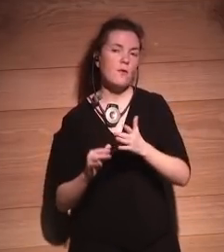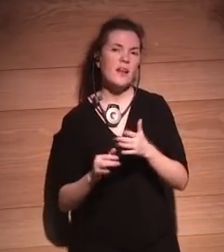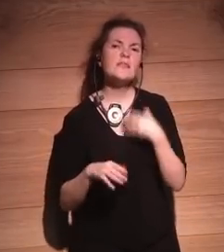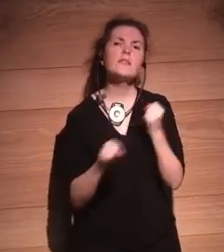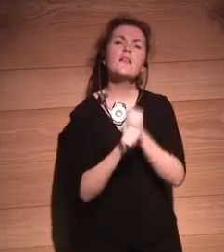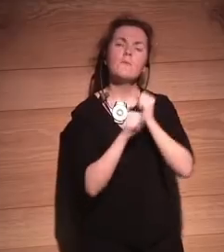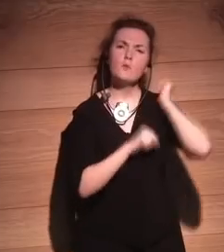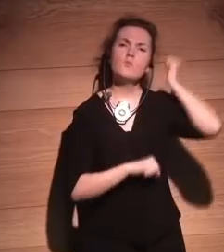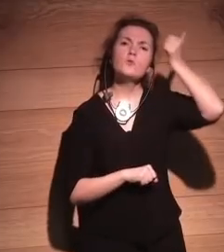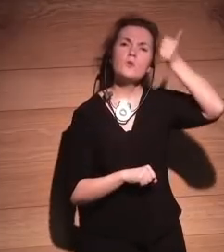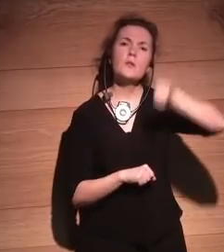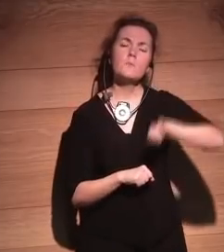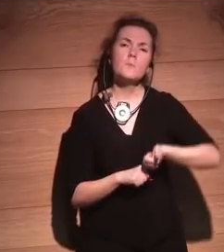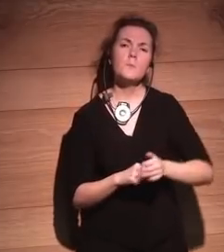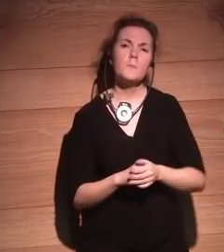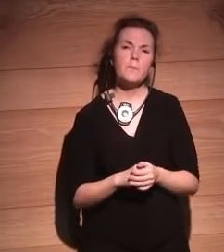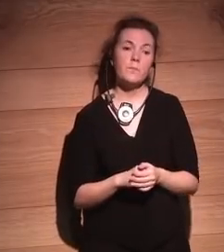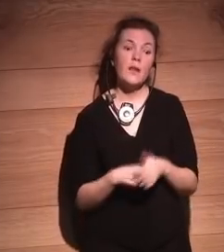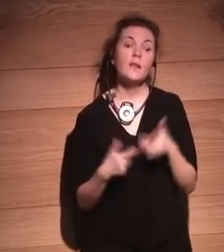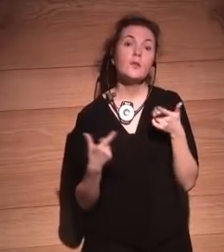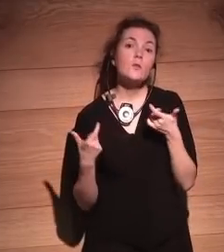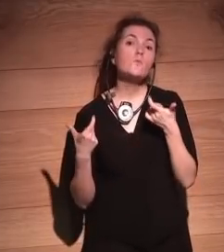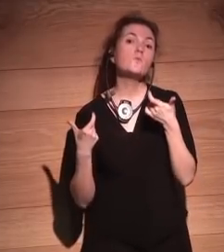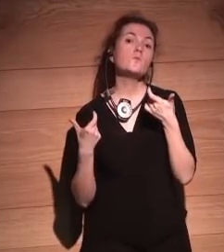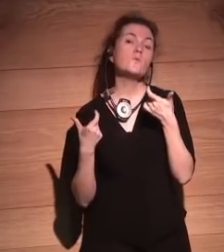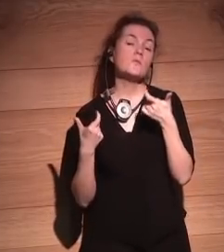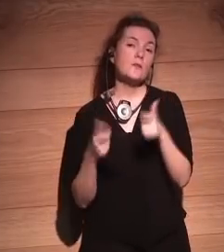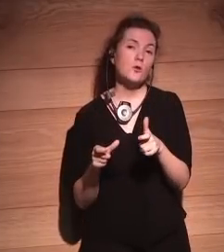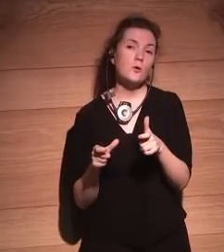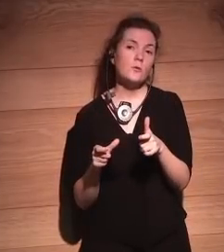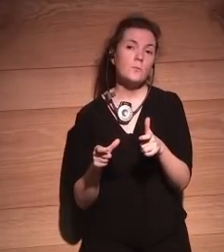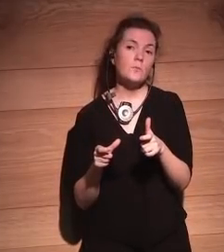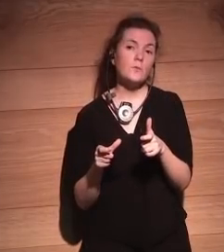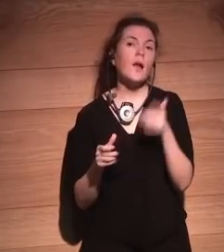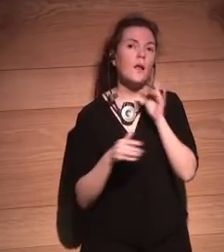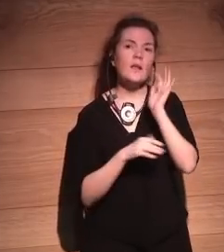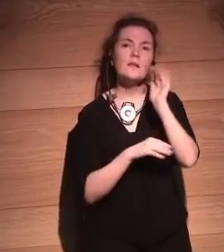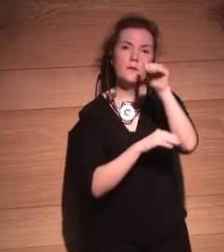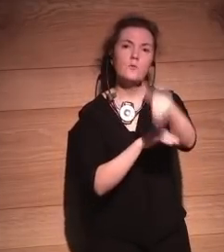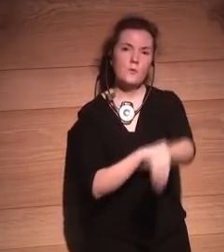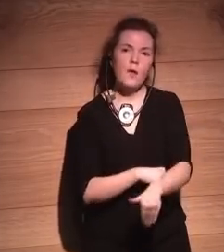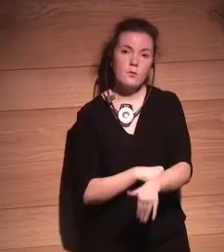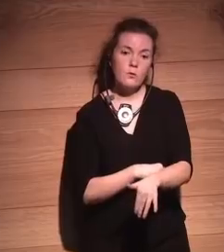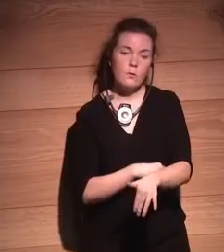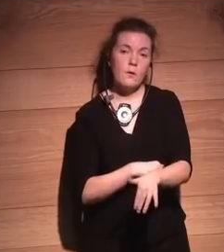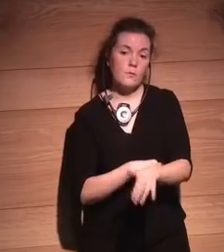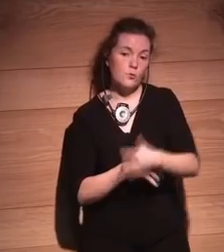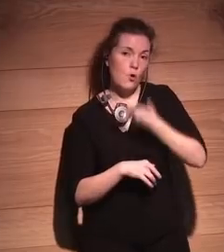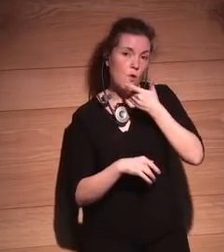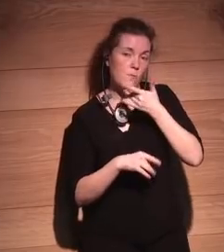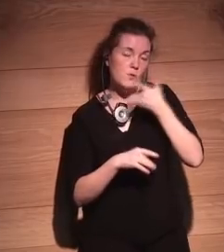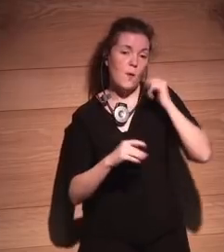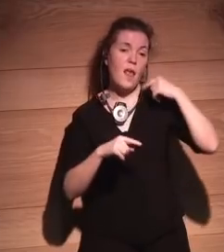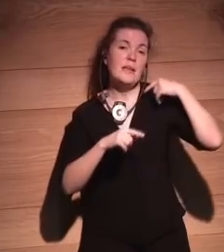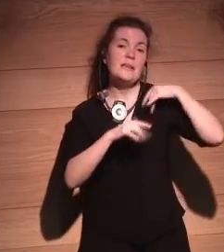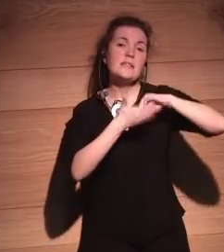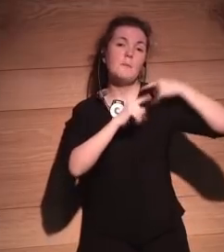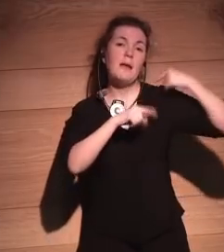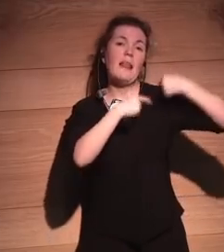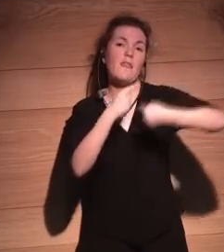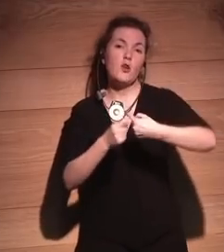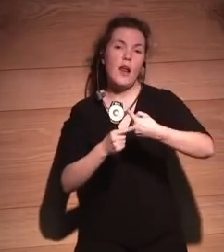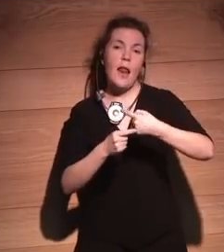lleva tiempo, como he dicho, y en un sector en el que, bueno, que se está hundiendo, que el modelo comercial, como lo conocemos, se hunde. Lo primero